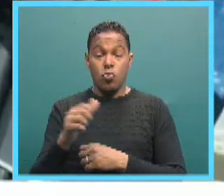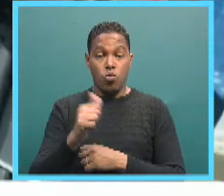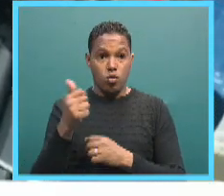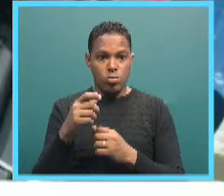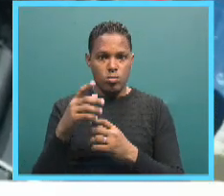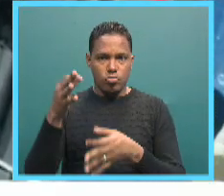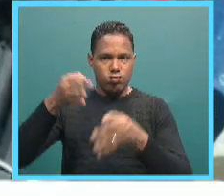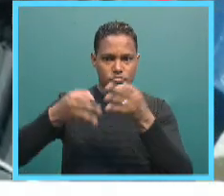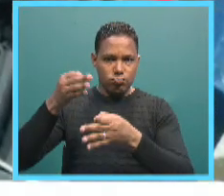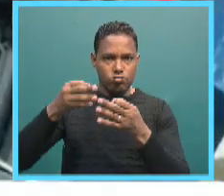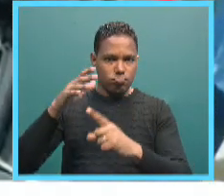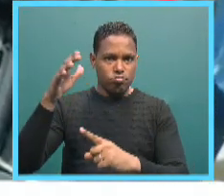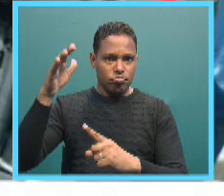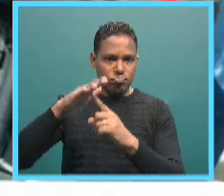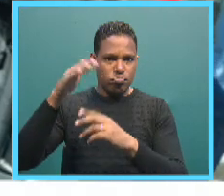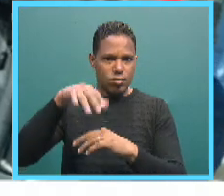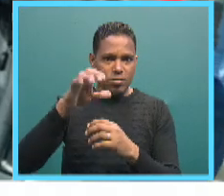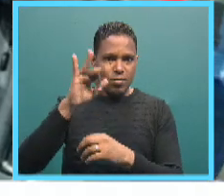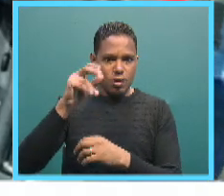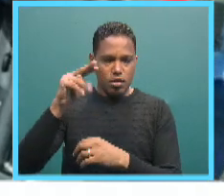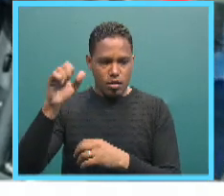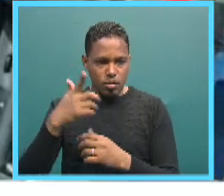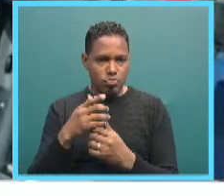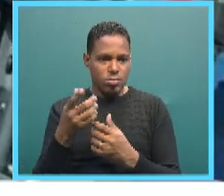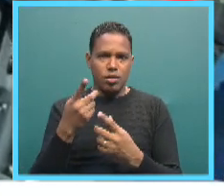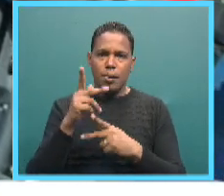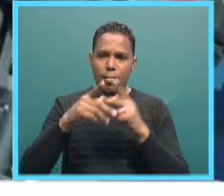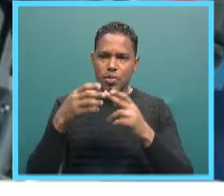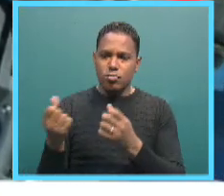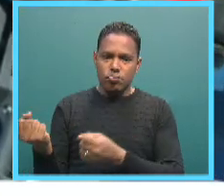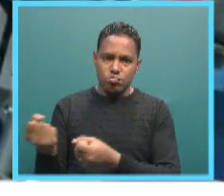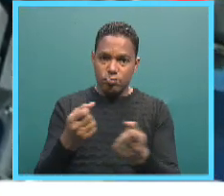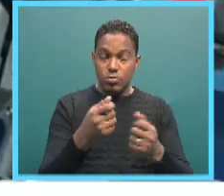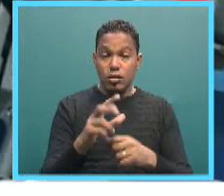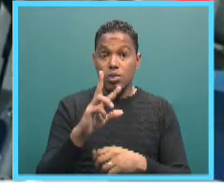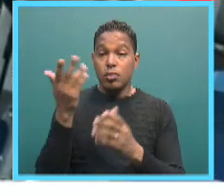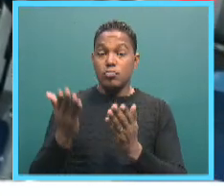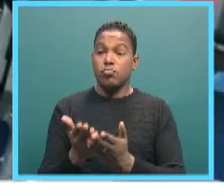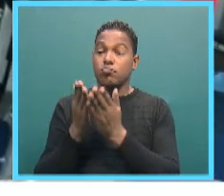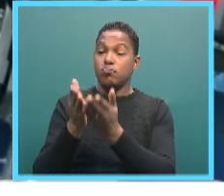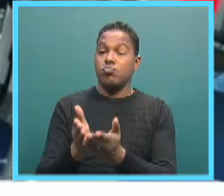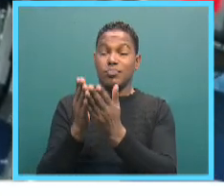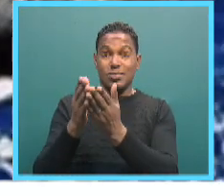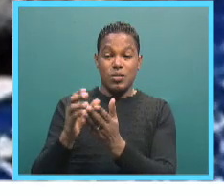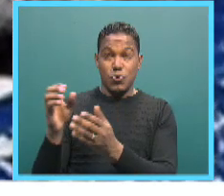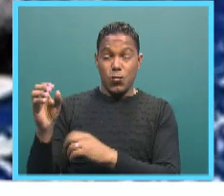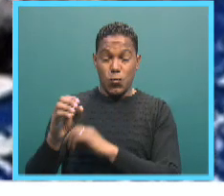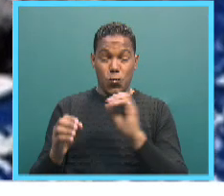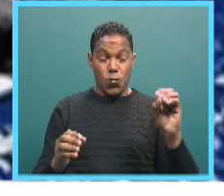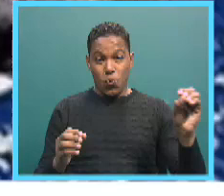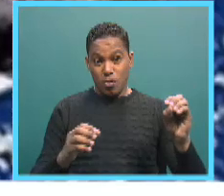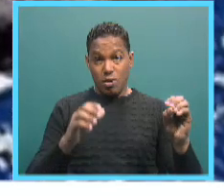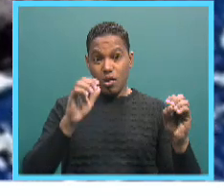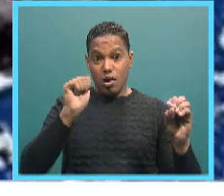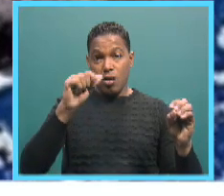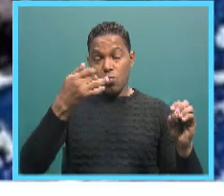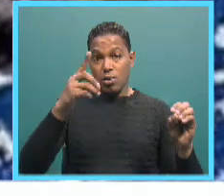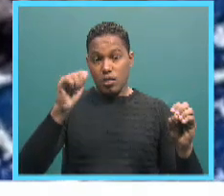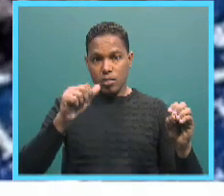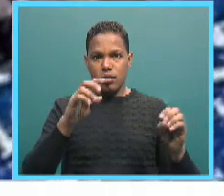por intento de reingreso ilegal a Estados Unidos y tráfico de personas. La segunda embarcación interceptada al oeste de Aguadilla transportaba a